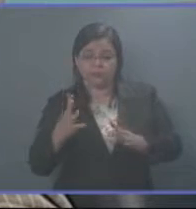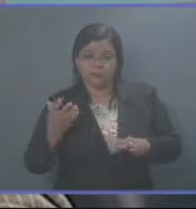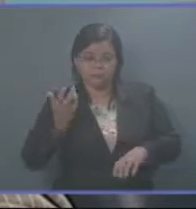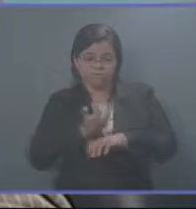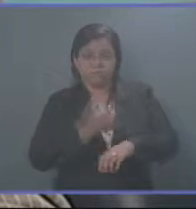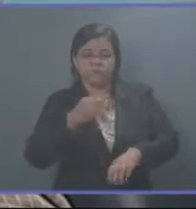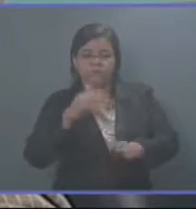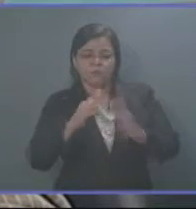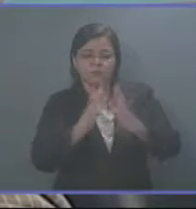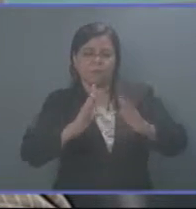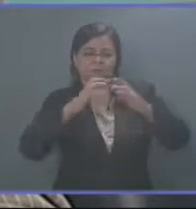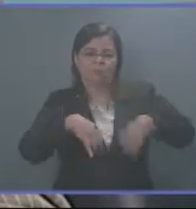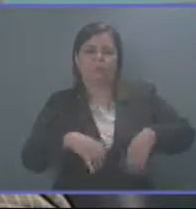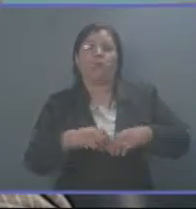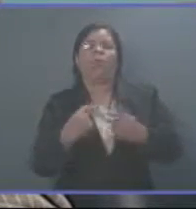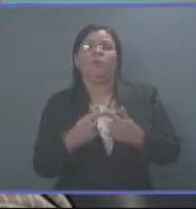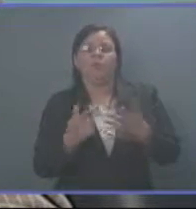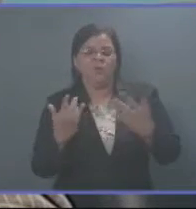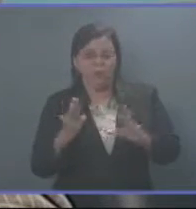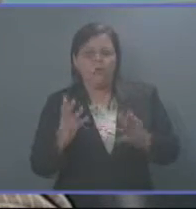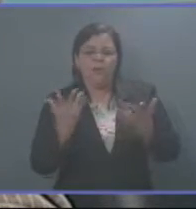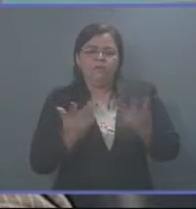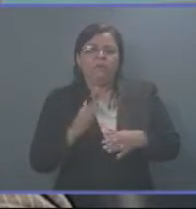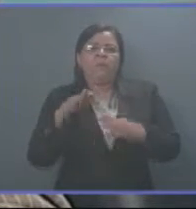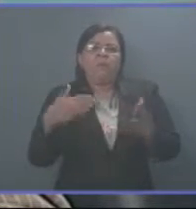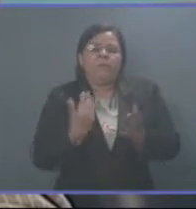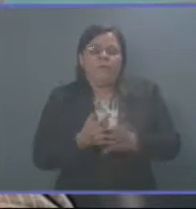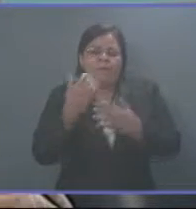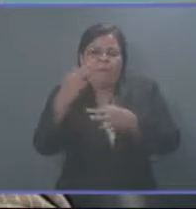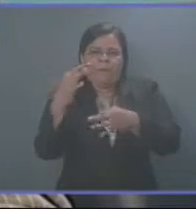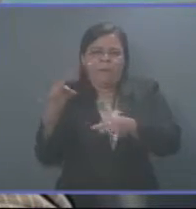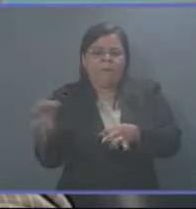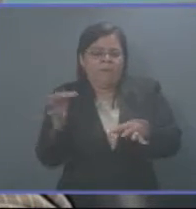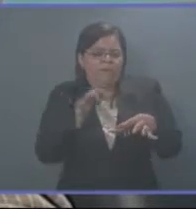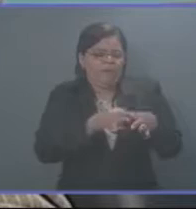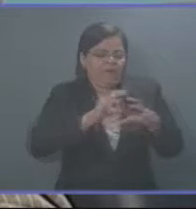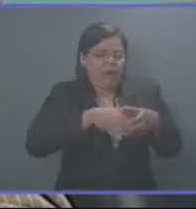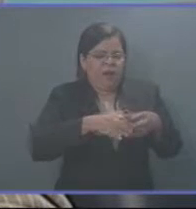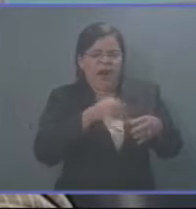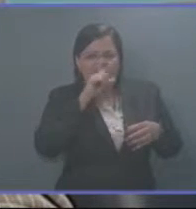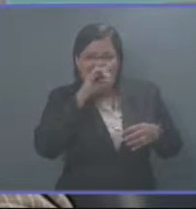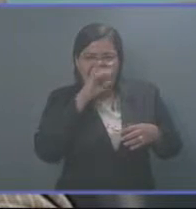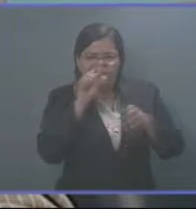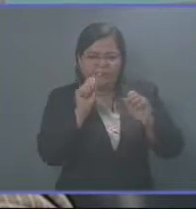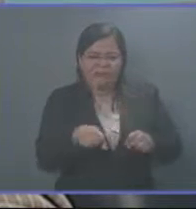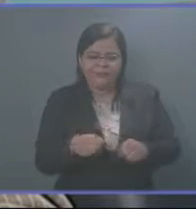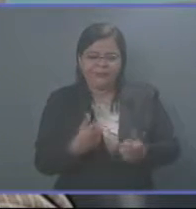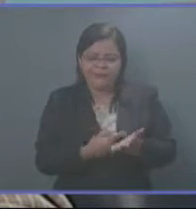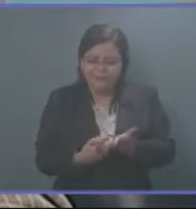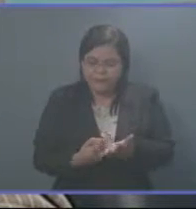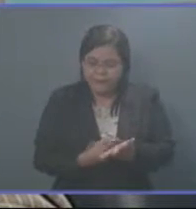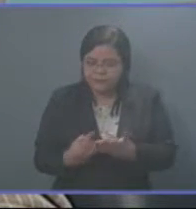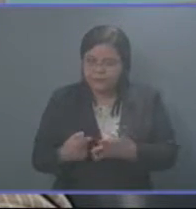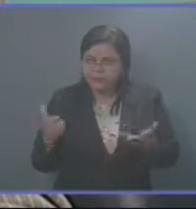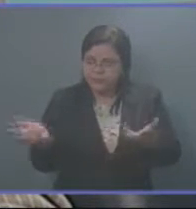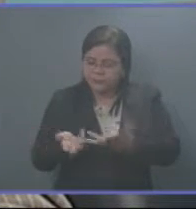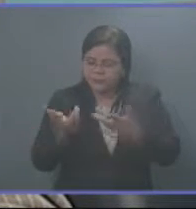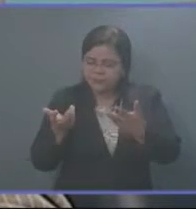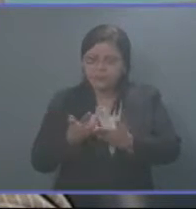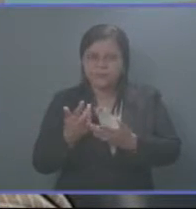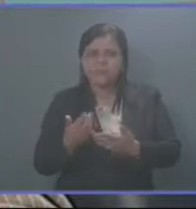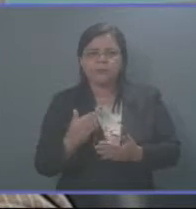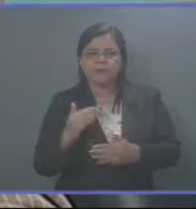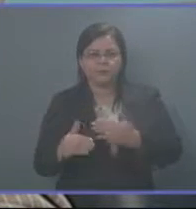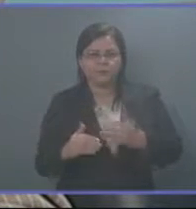ese sentido, presidente, esperamos igual, cuando pase esta pieza a la comisión respectiva, que se ahonde también, ¿verdad?, en la